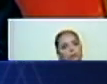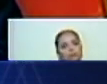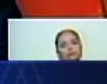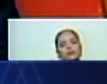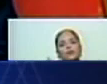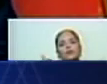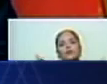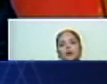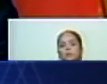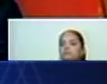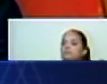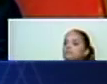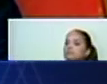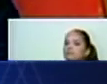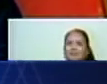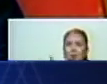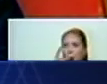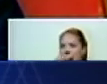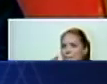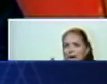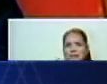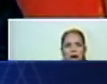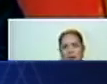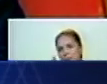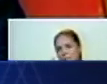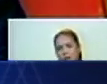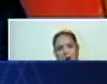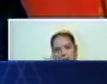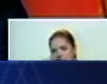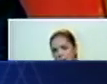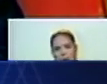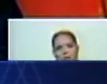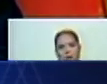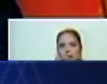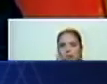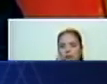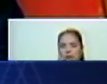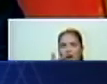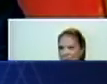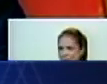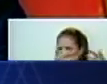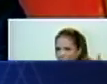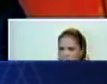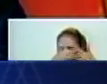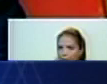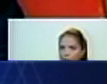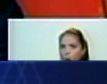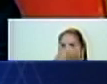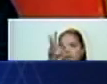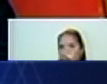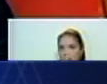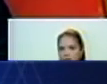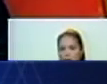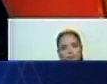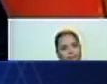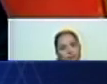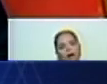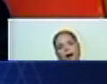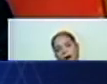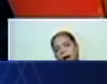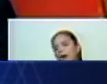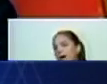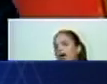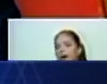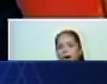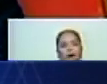para evitar las amenazas del uso de la fuerza, como la del gobierno de los Estados Unidos contra Venezuela. Nosotros agradecemos a todos los